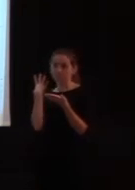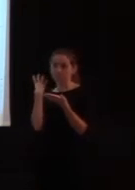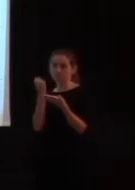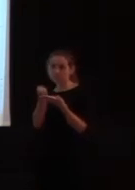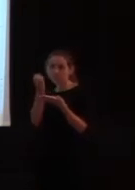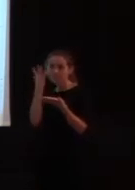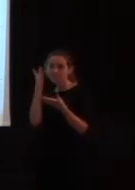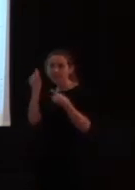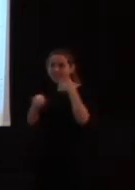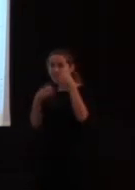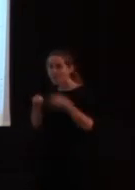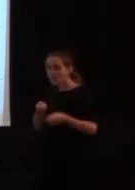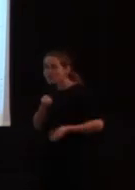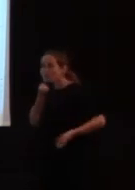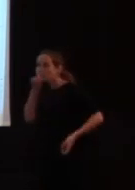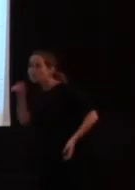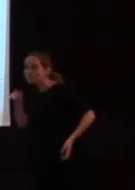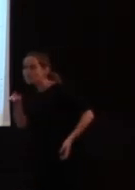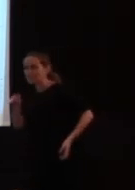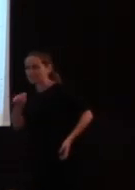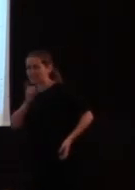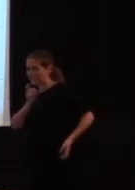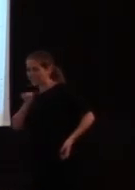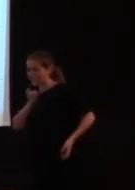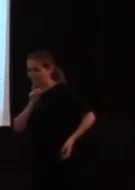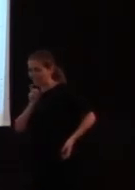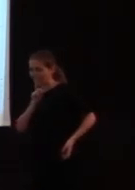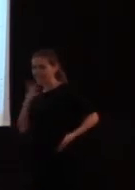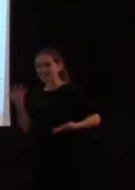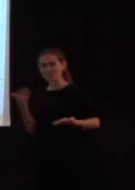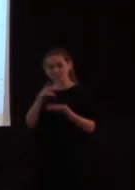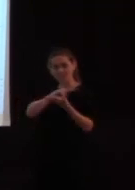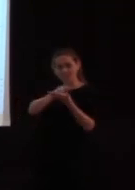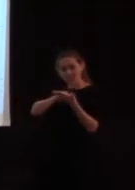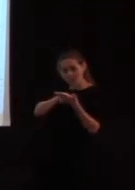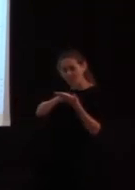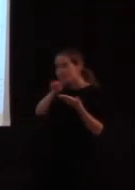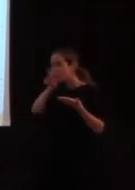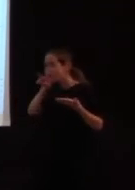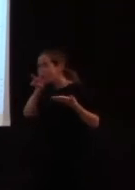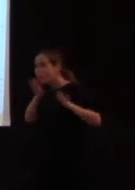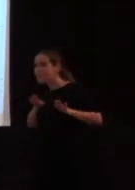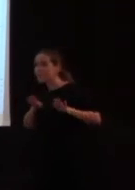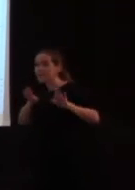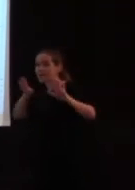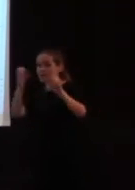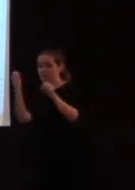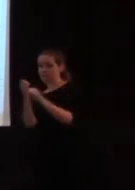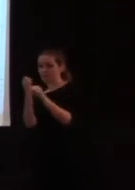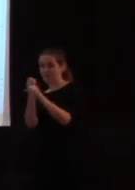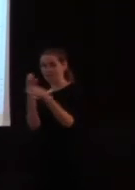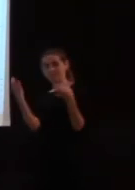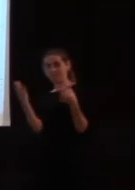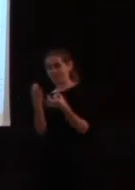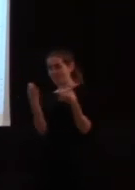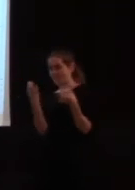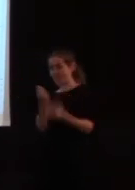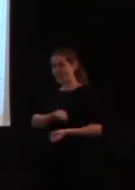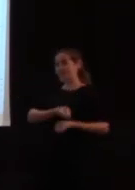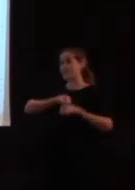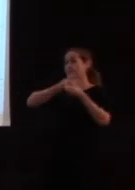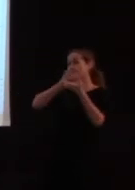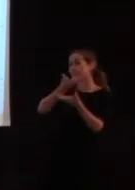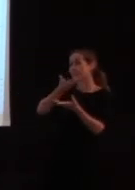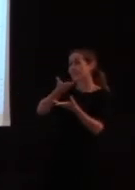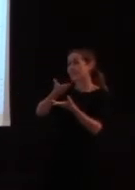puede expresarse bien. Por tanto, yo creo que en paralelo que trabajamos las habilidades expresivas, siempre trabajar las habilidades